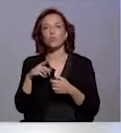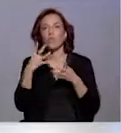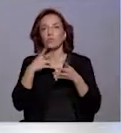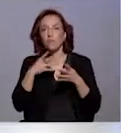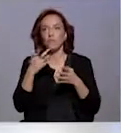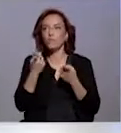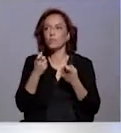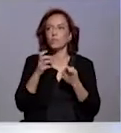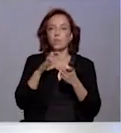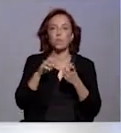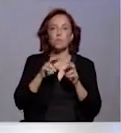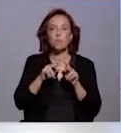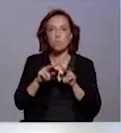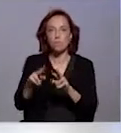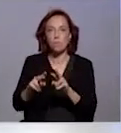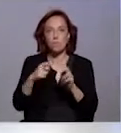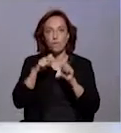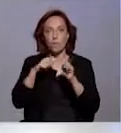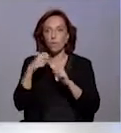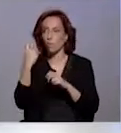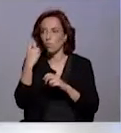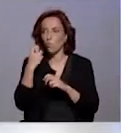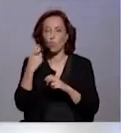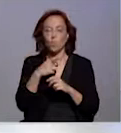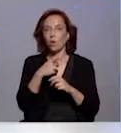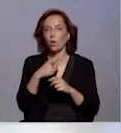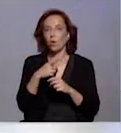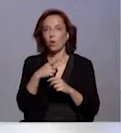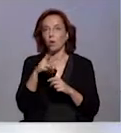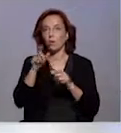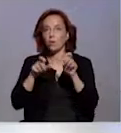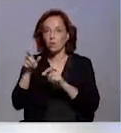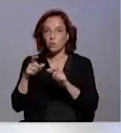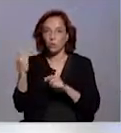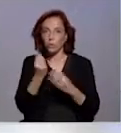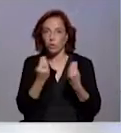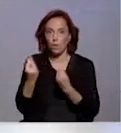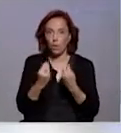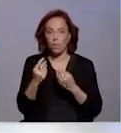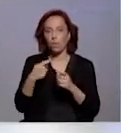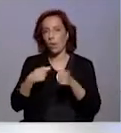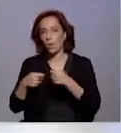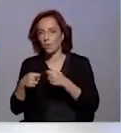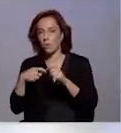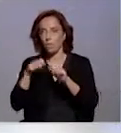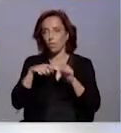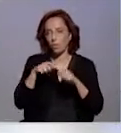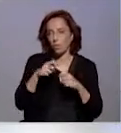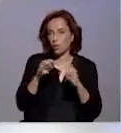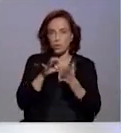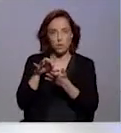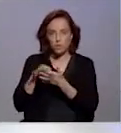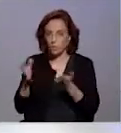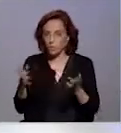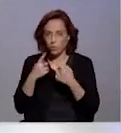crecer su negocio oa mantener el nivel de ventas entonces están buscando permanentemente hay personas con perfil comercial para las distintas